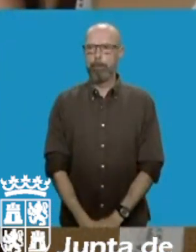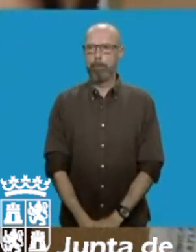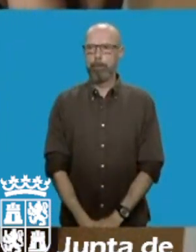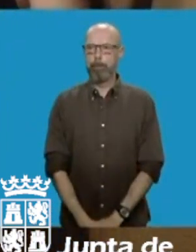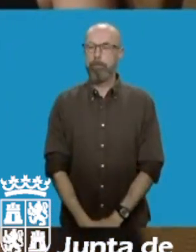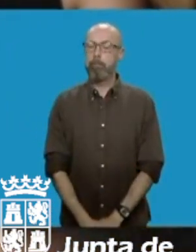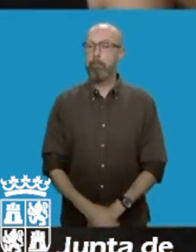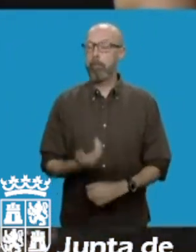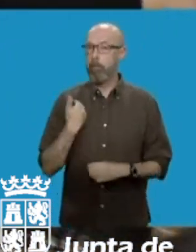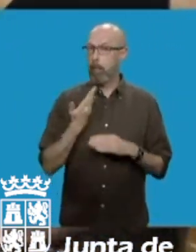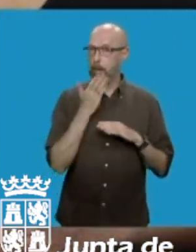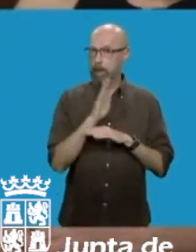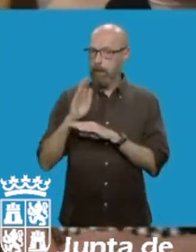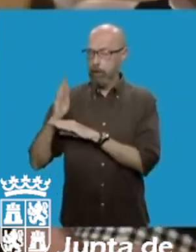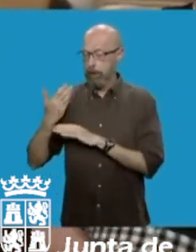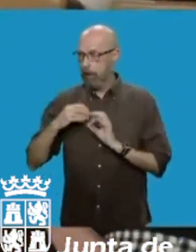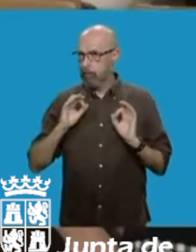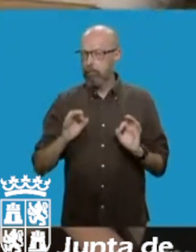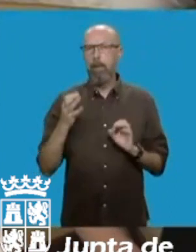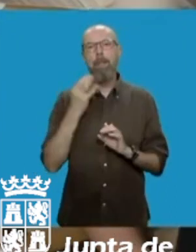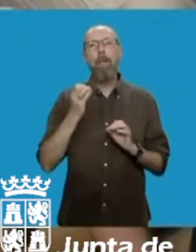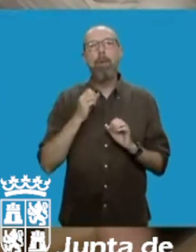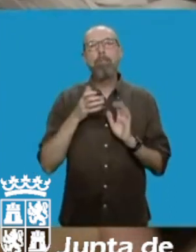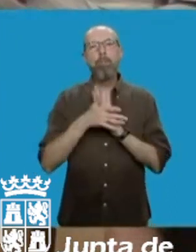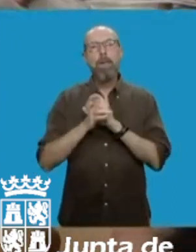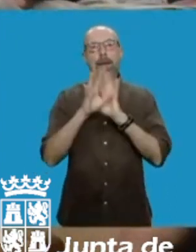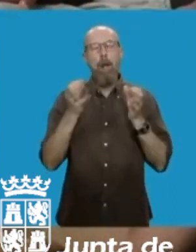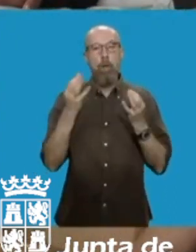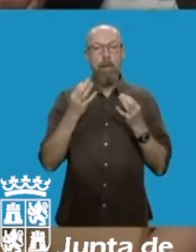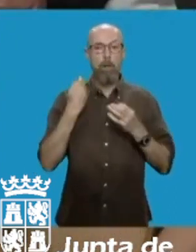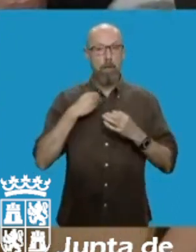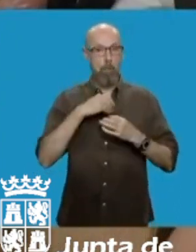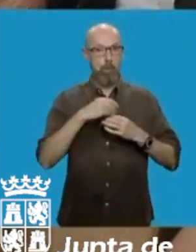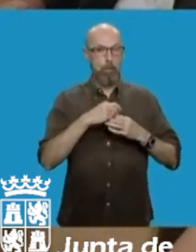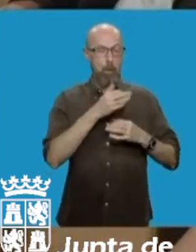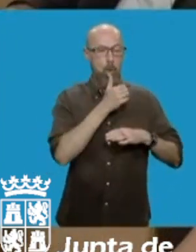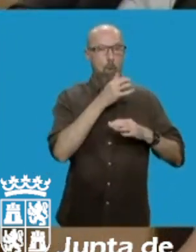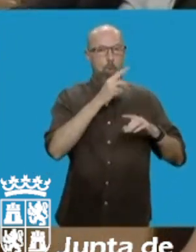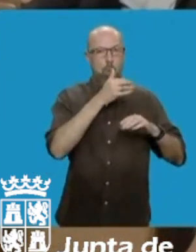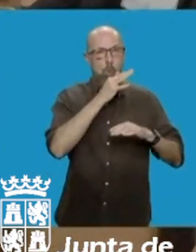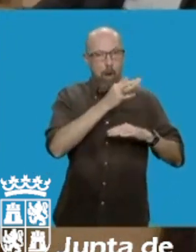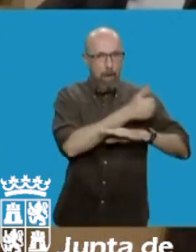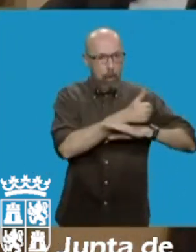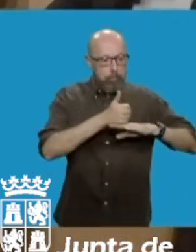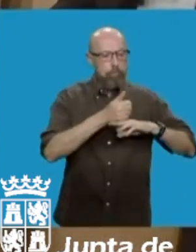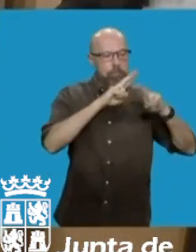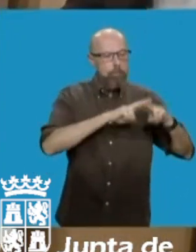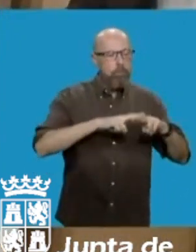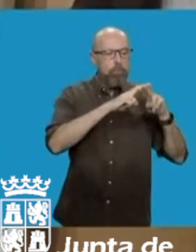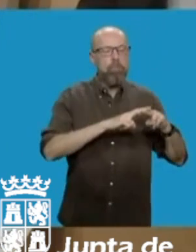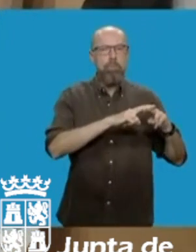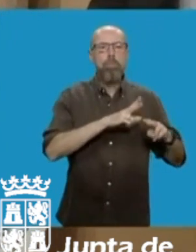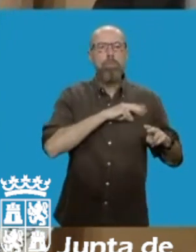Hechas las correspondientes presentaciones, debemos de aclarar que los méritos que el jurado ha tenido en consideración a la hora de emitir su fallo corresponden al año